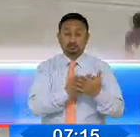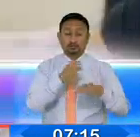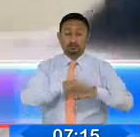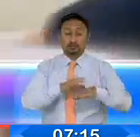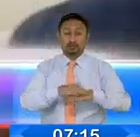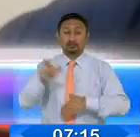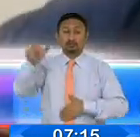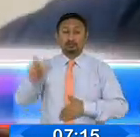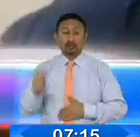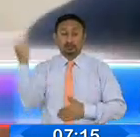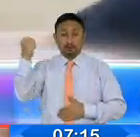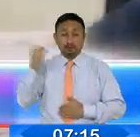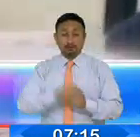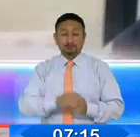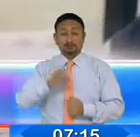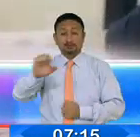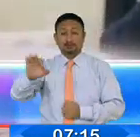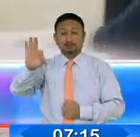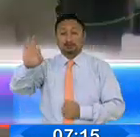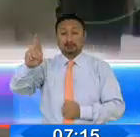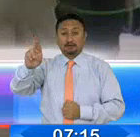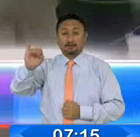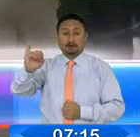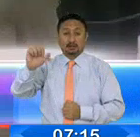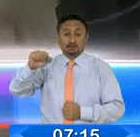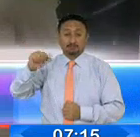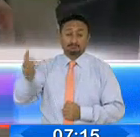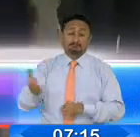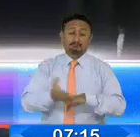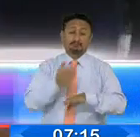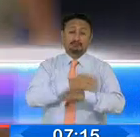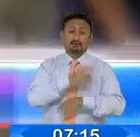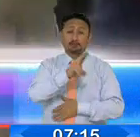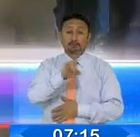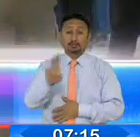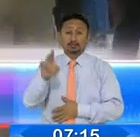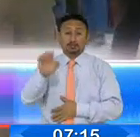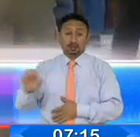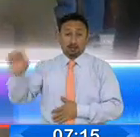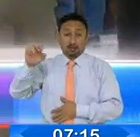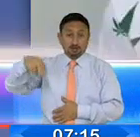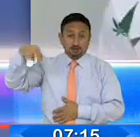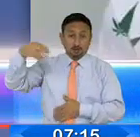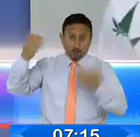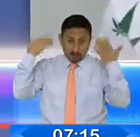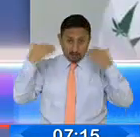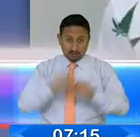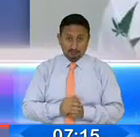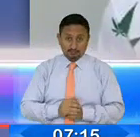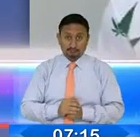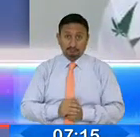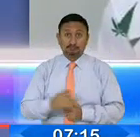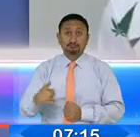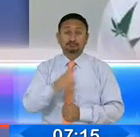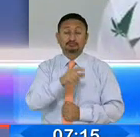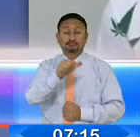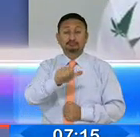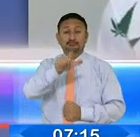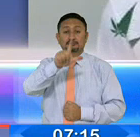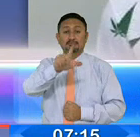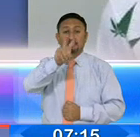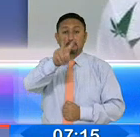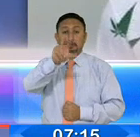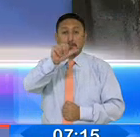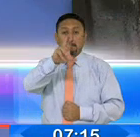presentador de televisión Efraín Ruales, crimen ocurrido el pasado 27 de enero en el norte de Guayaquil. Sobre Álvaro Bolívar Cao Andrade